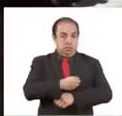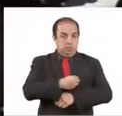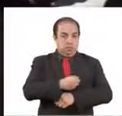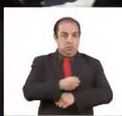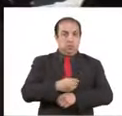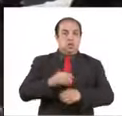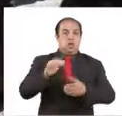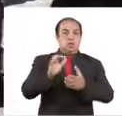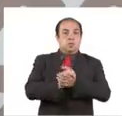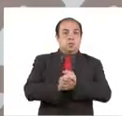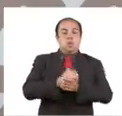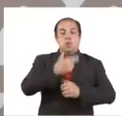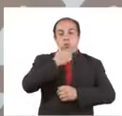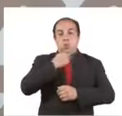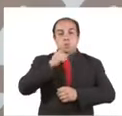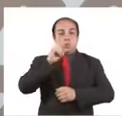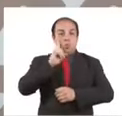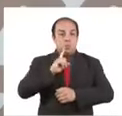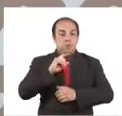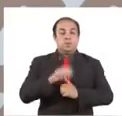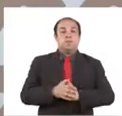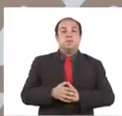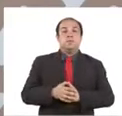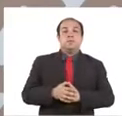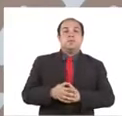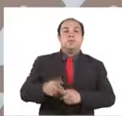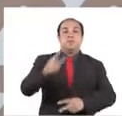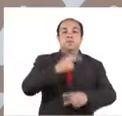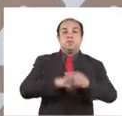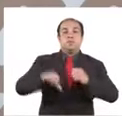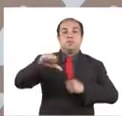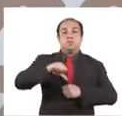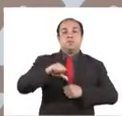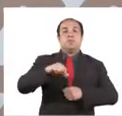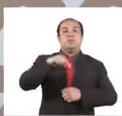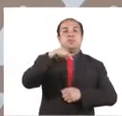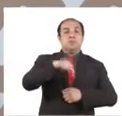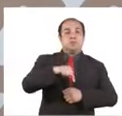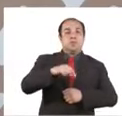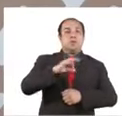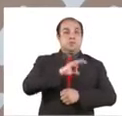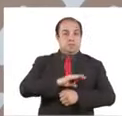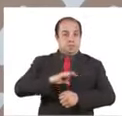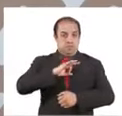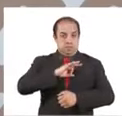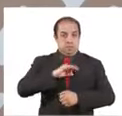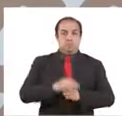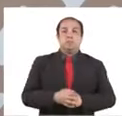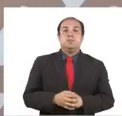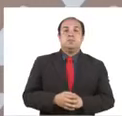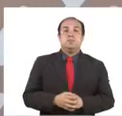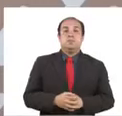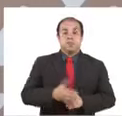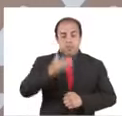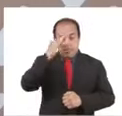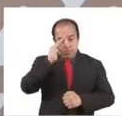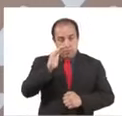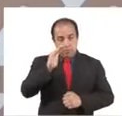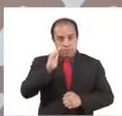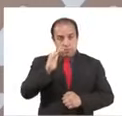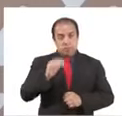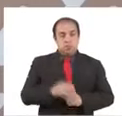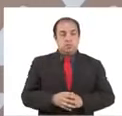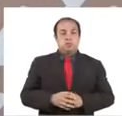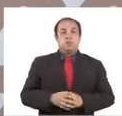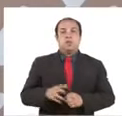hijas, esposos, esposas que se encuentran el día de hoy aquí. Sabemos que tener